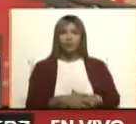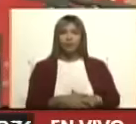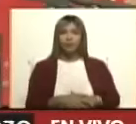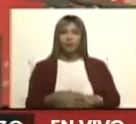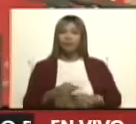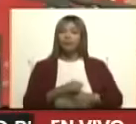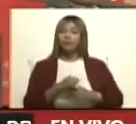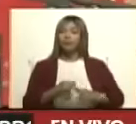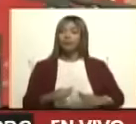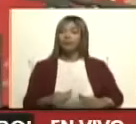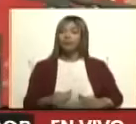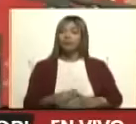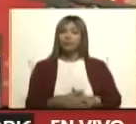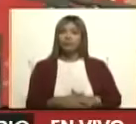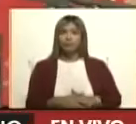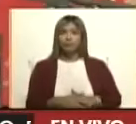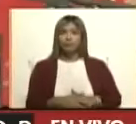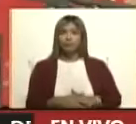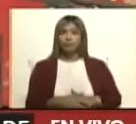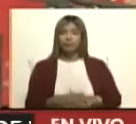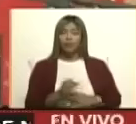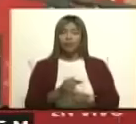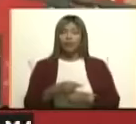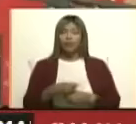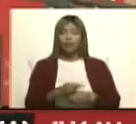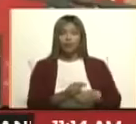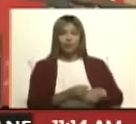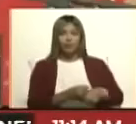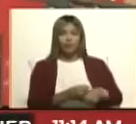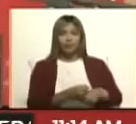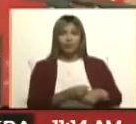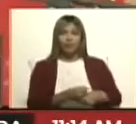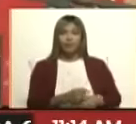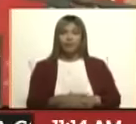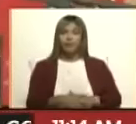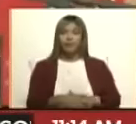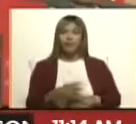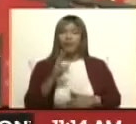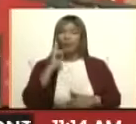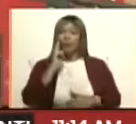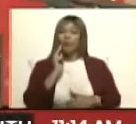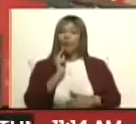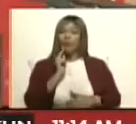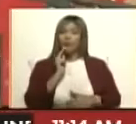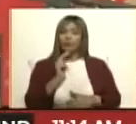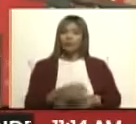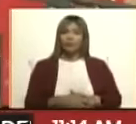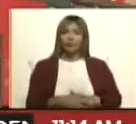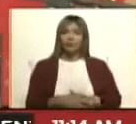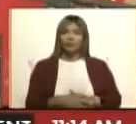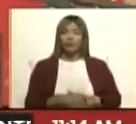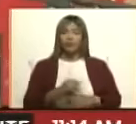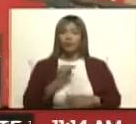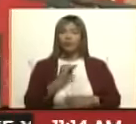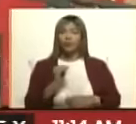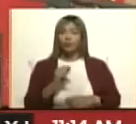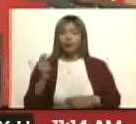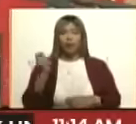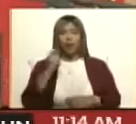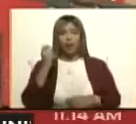Fuerza Armada Nacional Bolivariana, el del Tamacuro, parte pues del Estado Bolívar, del Estado Zulia,